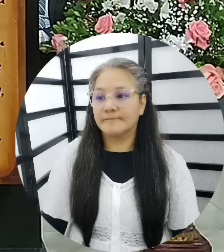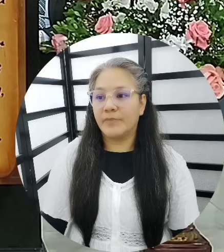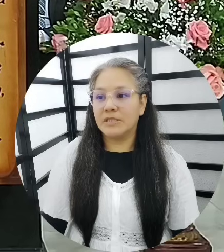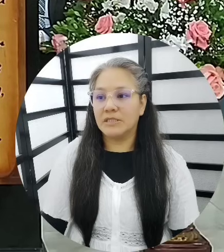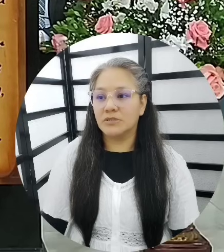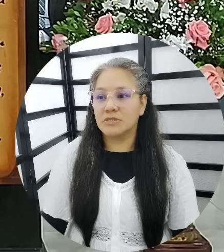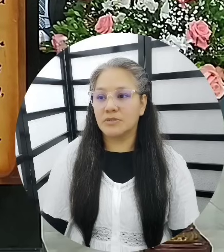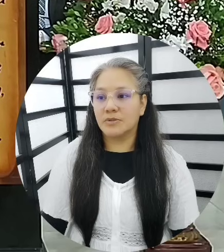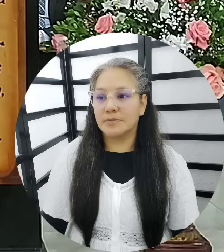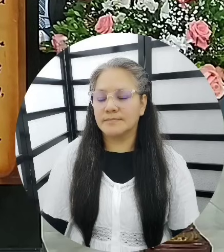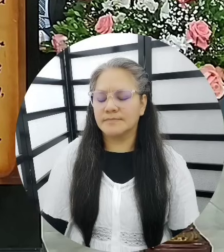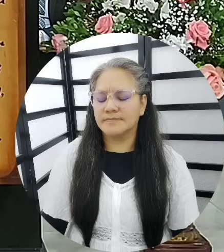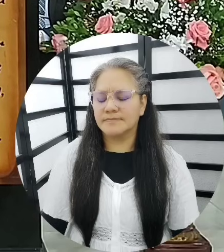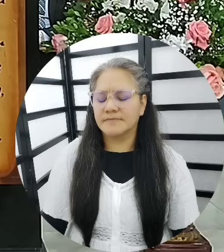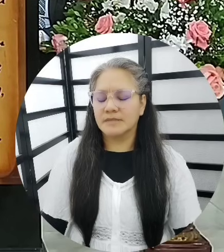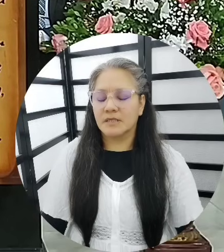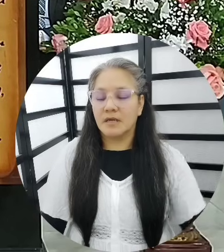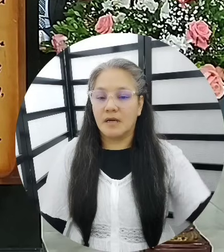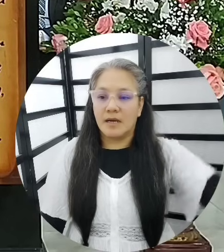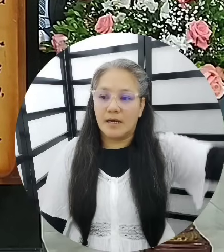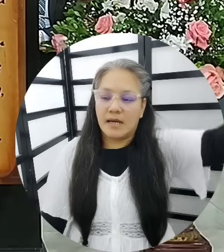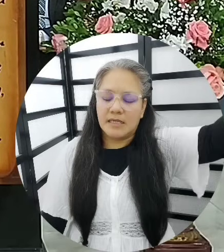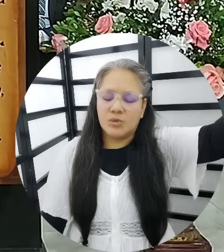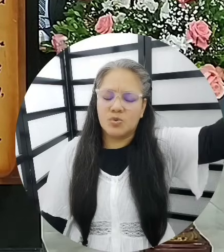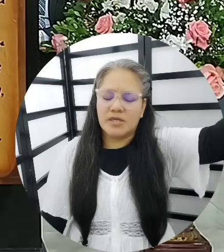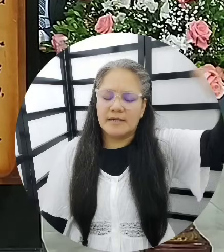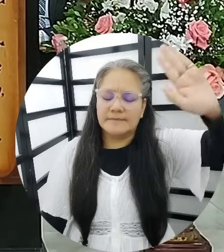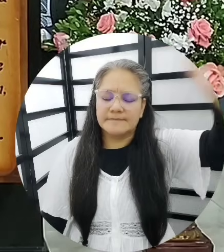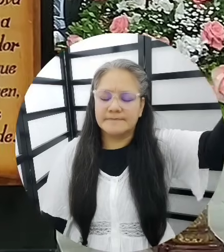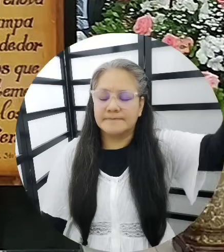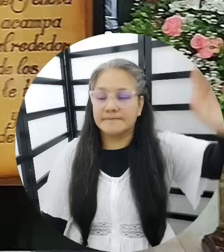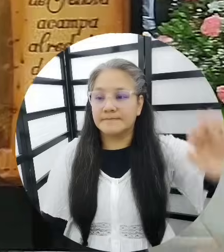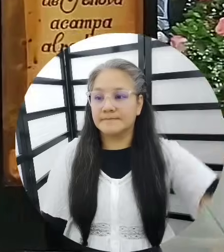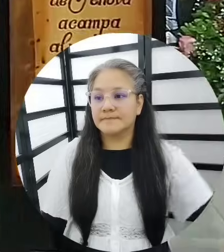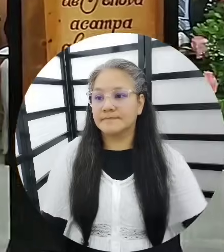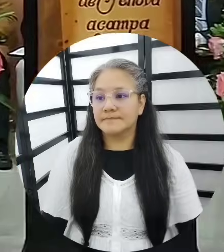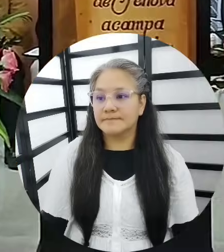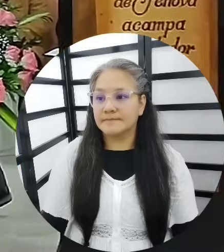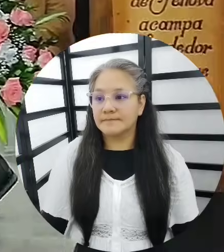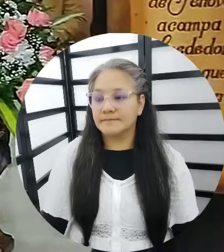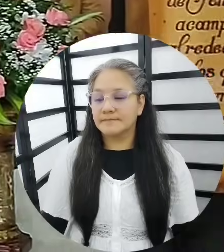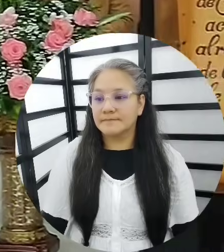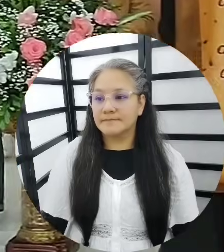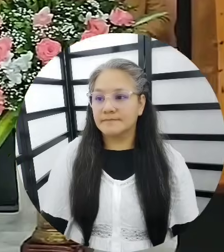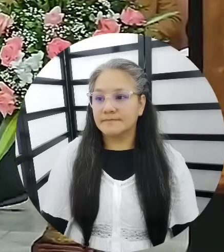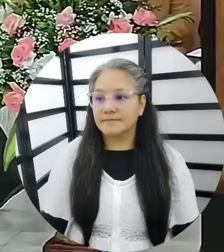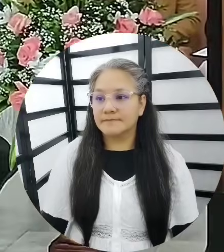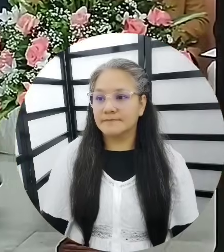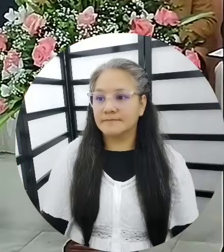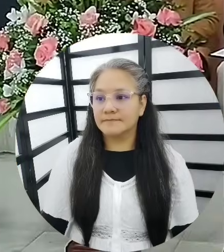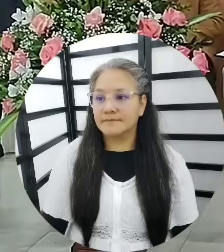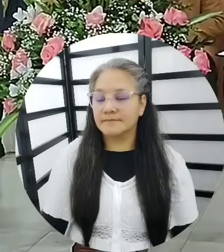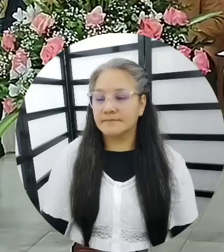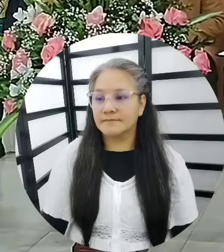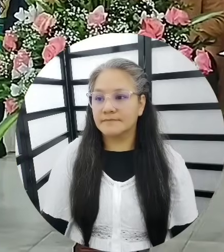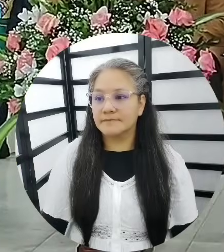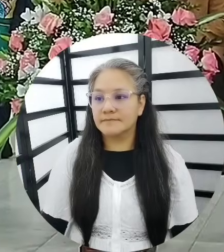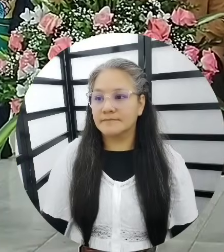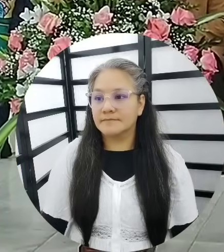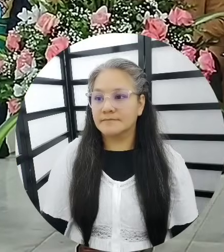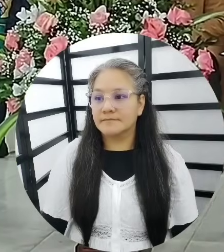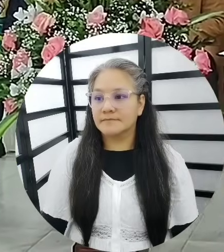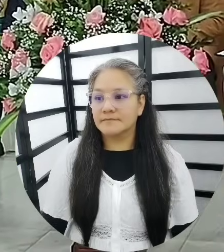¿Resplandece? ¿Brilla? ¿Alumbra? Jesús dijo en Juan 9, versos 4 y